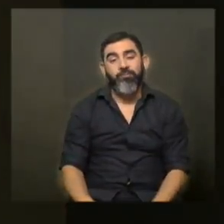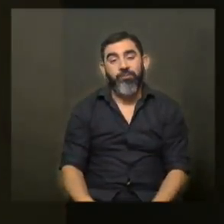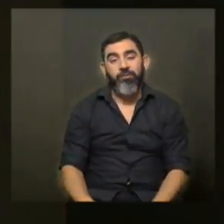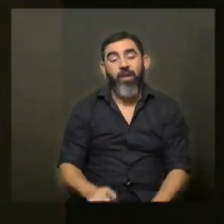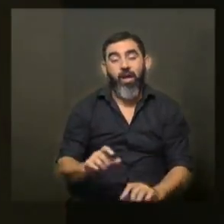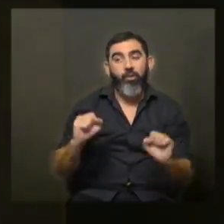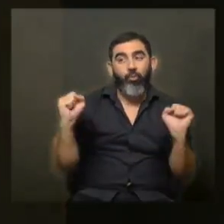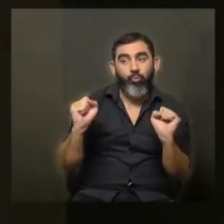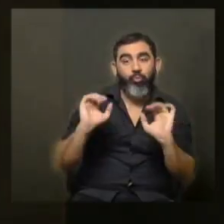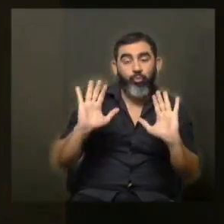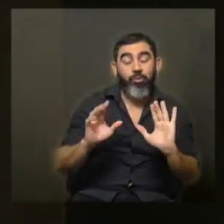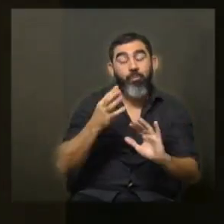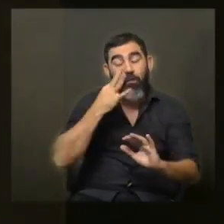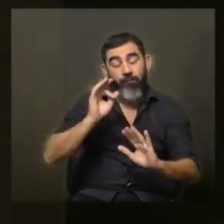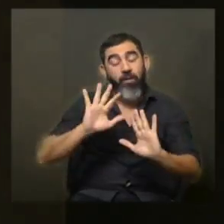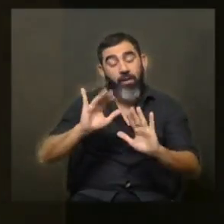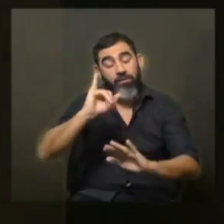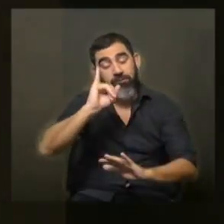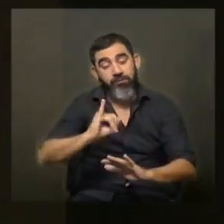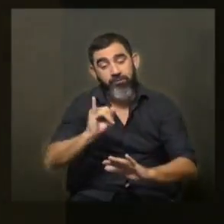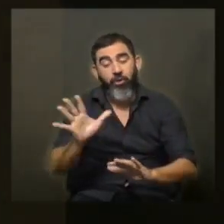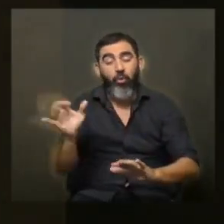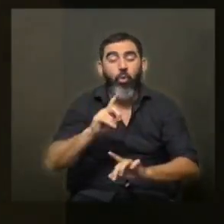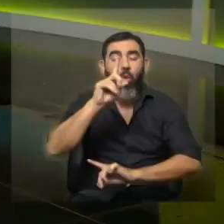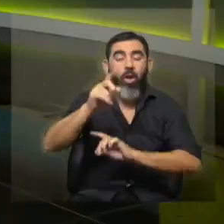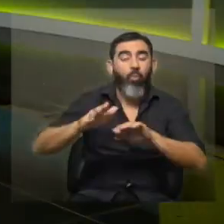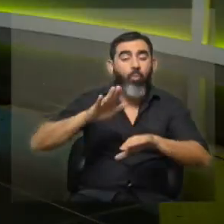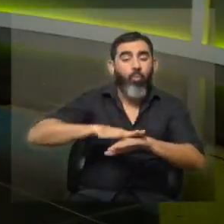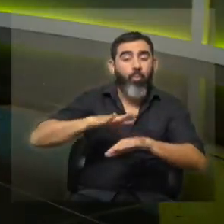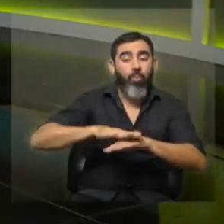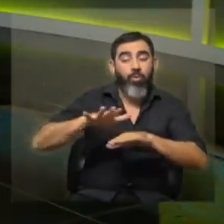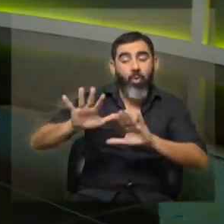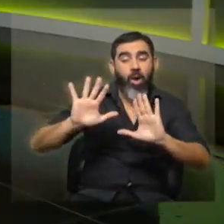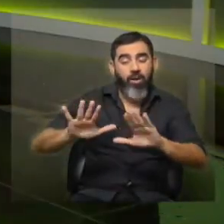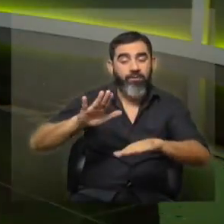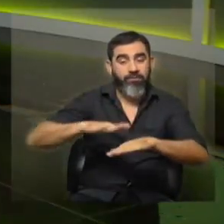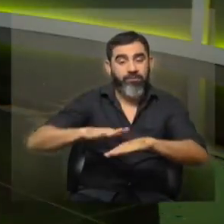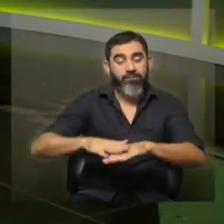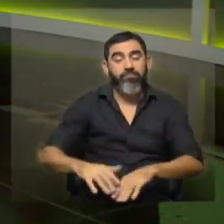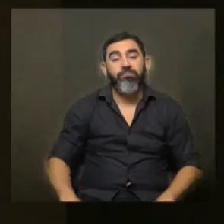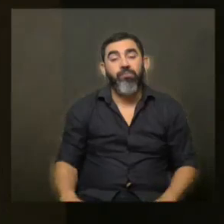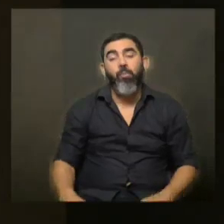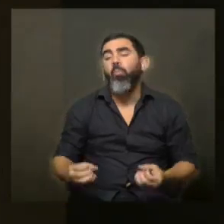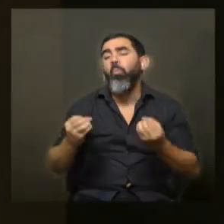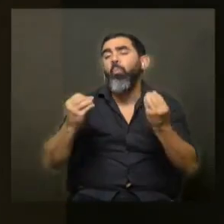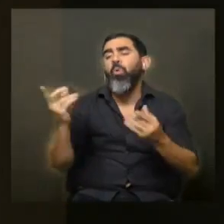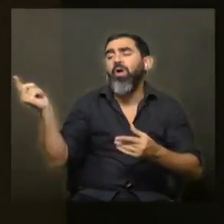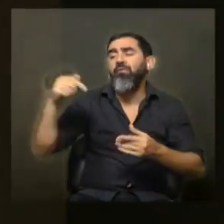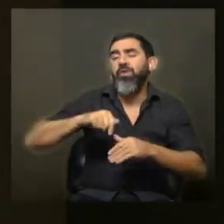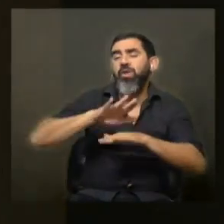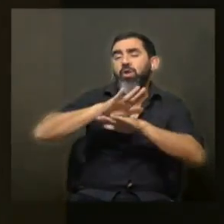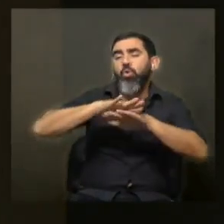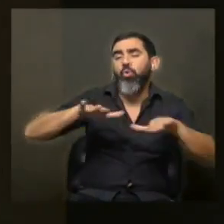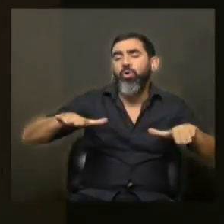medio sí. asustadizo, pero en realidad pasa, digo, creo Sí. que todos en algún momento tuvimos ese momento. Bueno, pero ¿qué lo causa? ¿Por qué en los